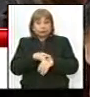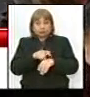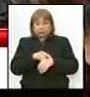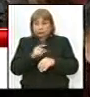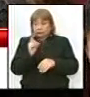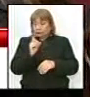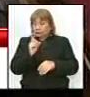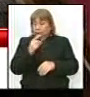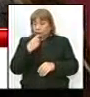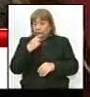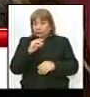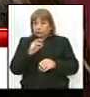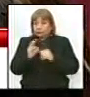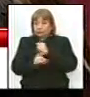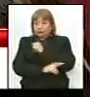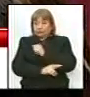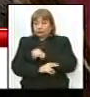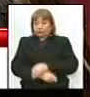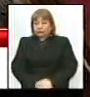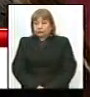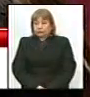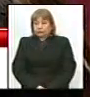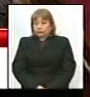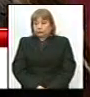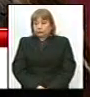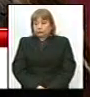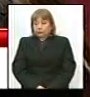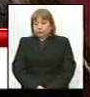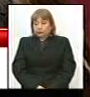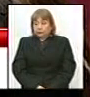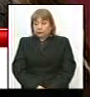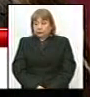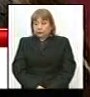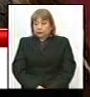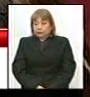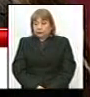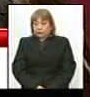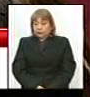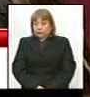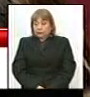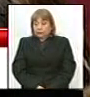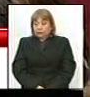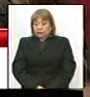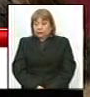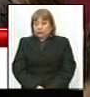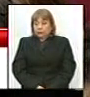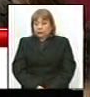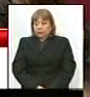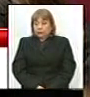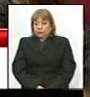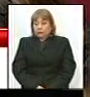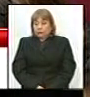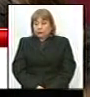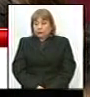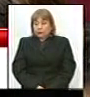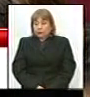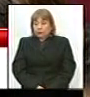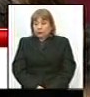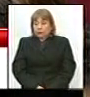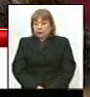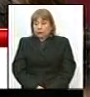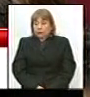do era todavía fiscal de la casa no era fiscal adelgazo entonces se va a decir